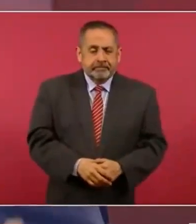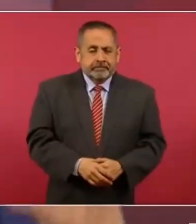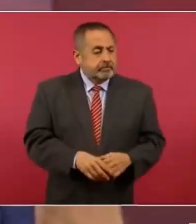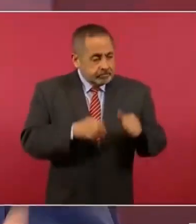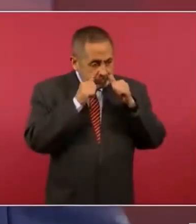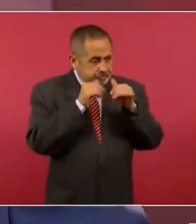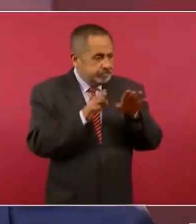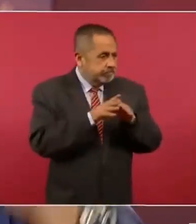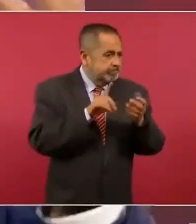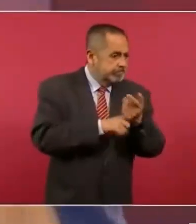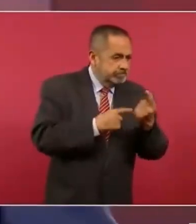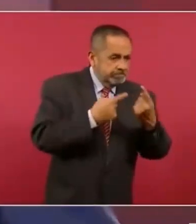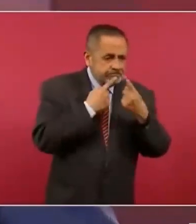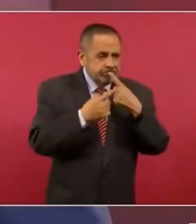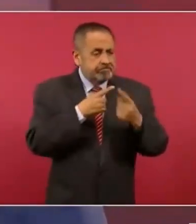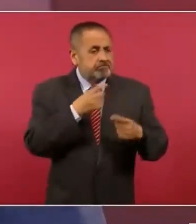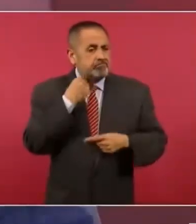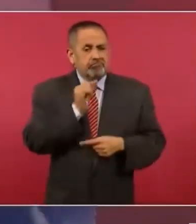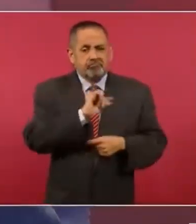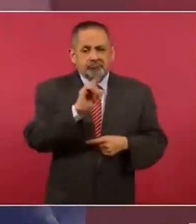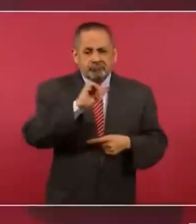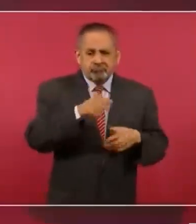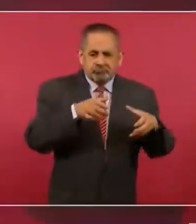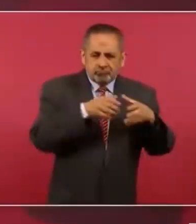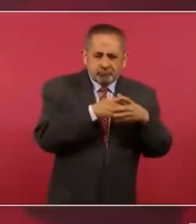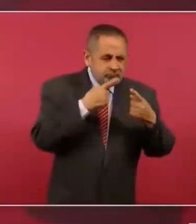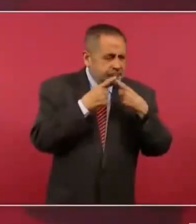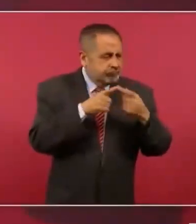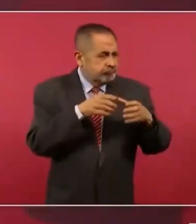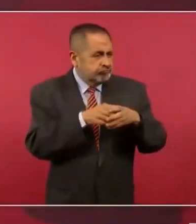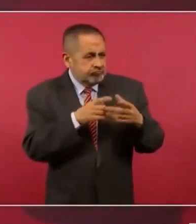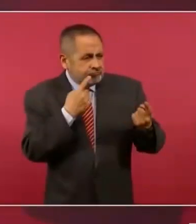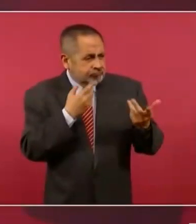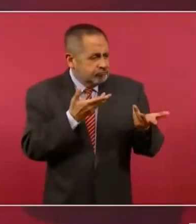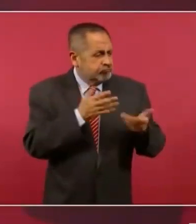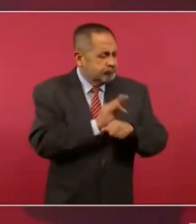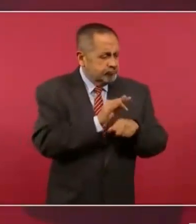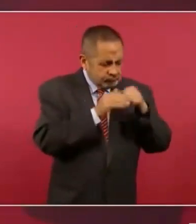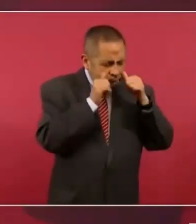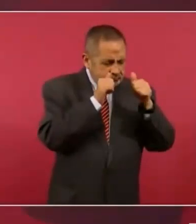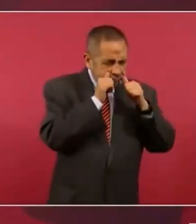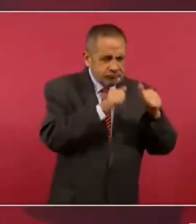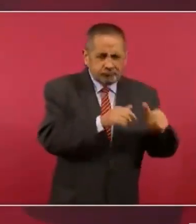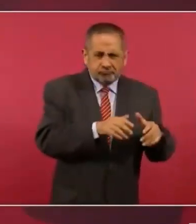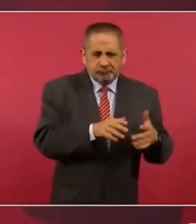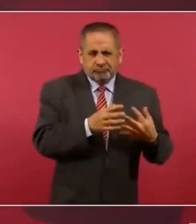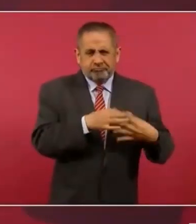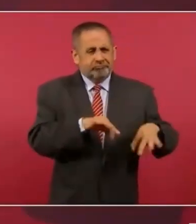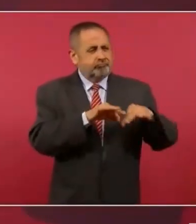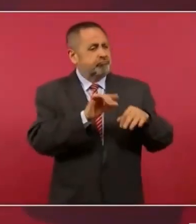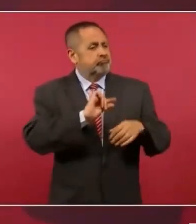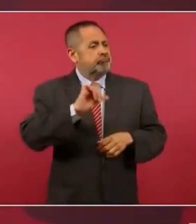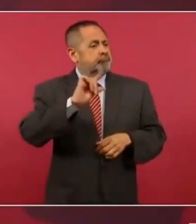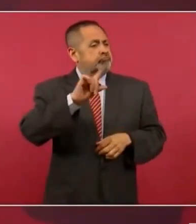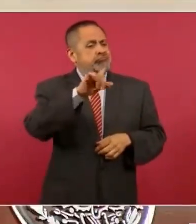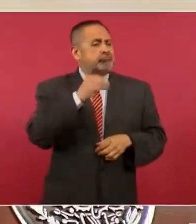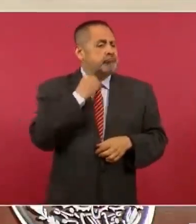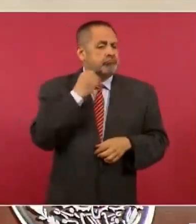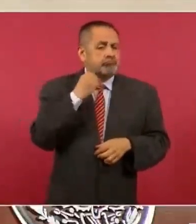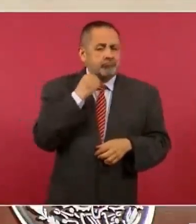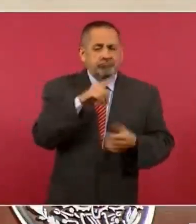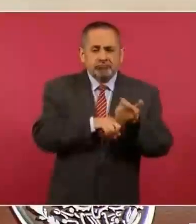atendiendo a los abogados de los grandes despachos de fiscalistas, los grandes despachos